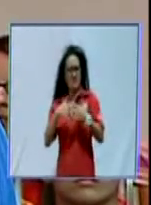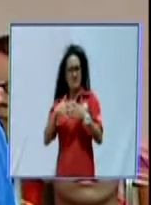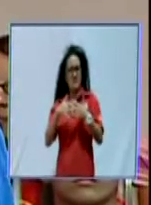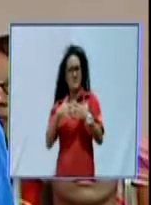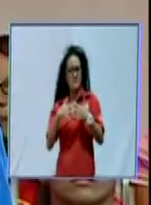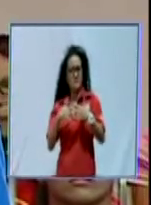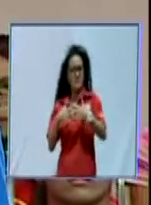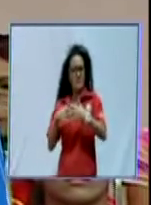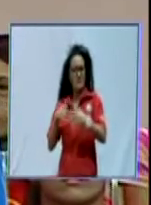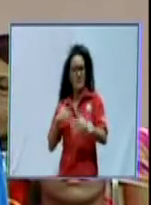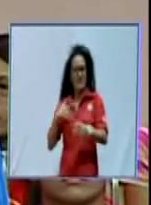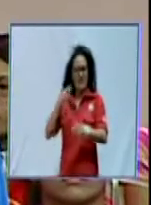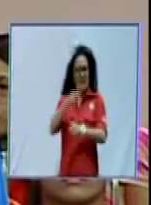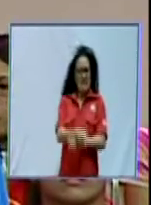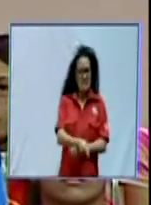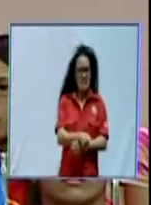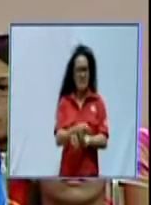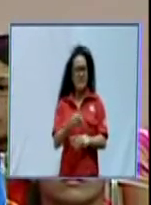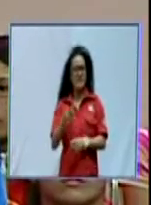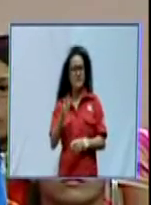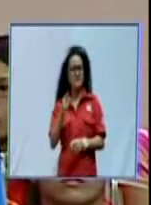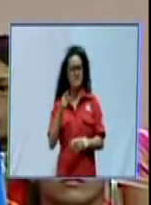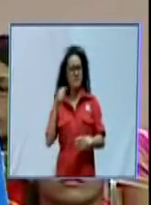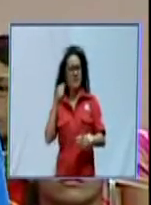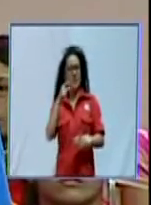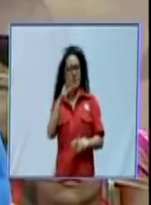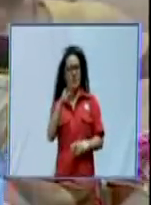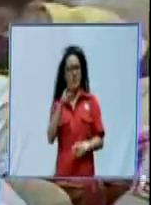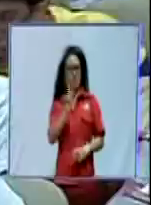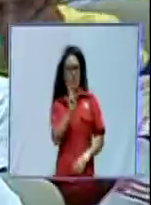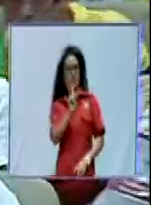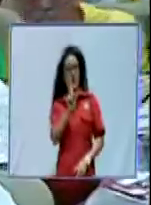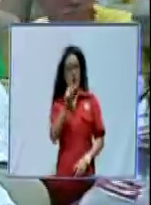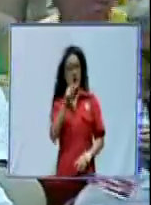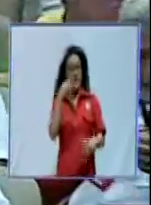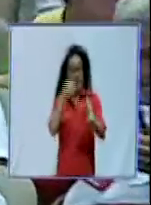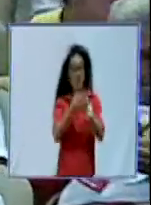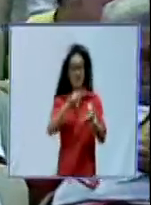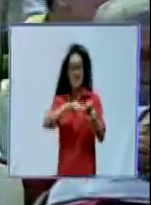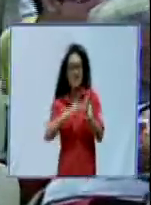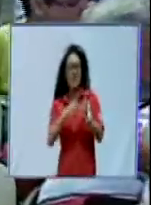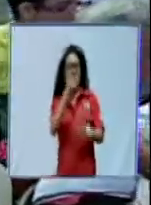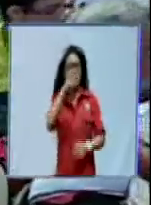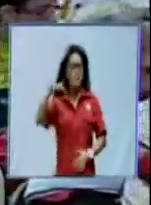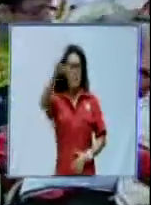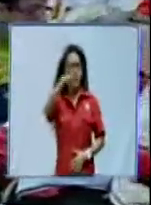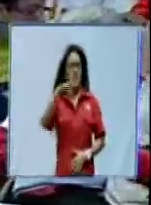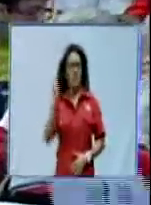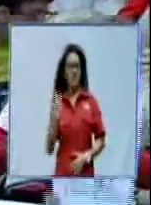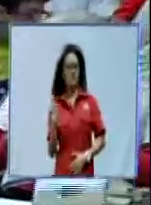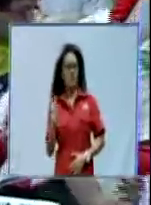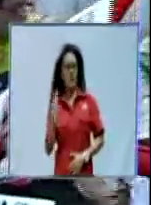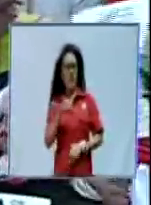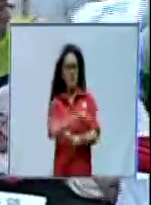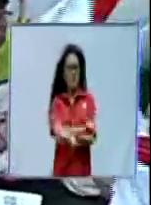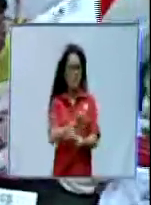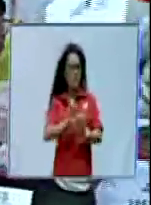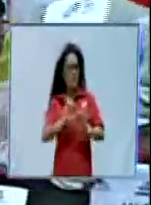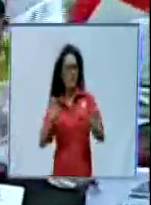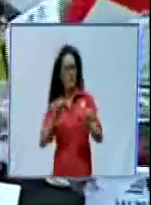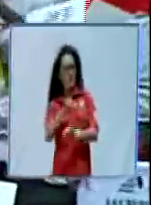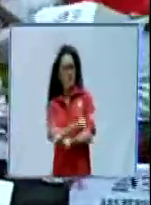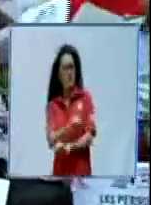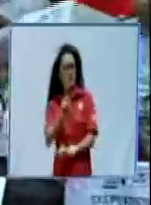quiere bombardearlo a usted, quiere intentar darle un golpe a usted, no es a usted, es al pueblo venezolano, es a las misiones educativas, es